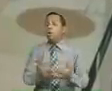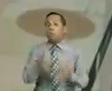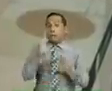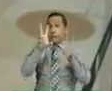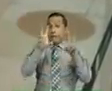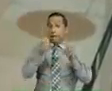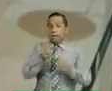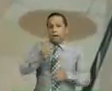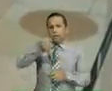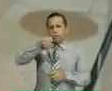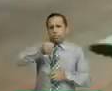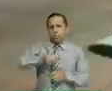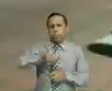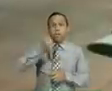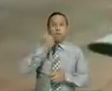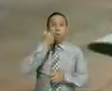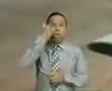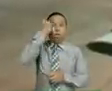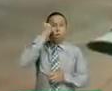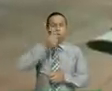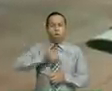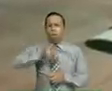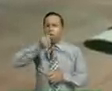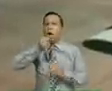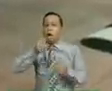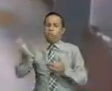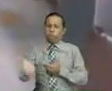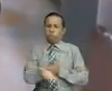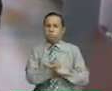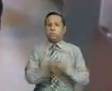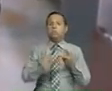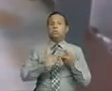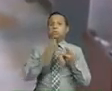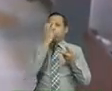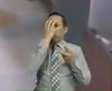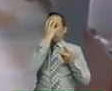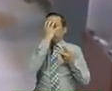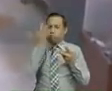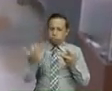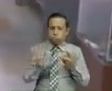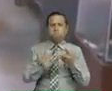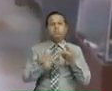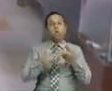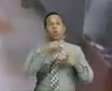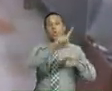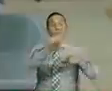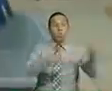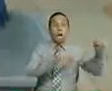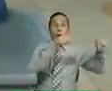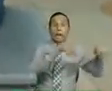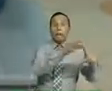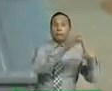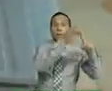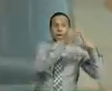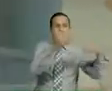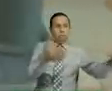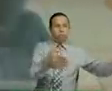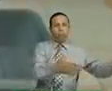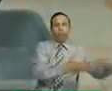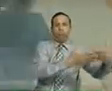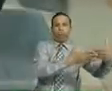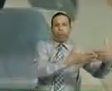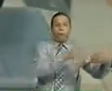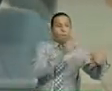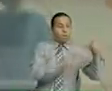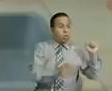salas, pasillos y áreas de servicio, sumado a la restricción para el ingreso de amigos o familiares de los pasajeros, son algunas de las medidas